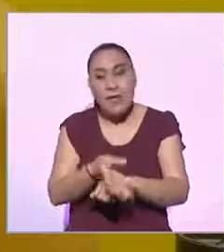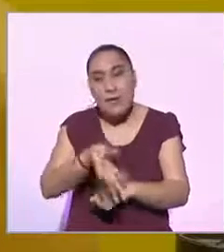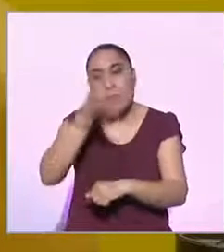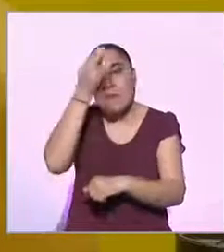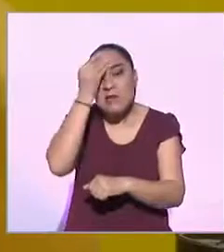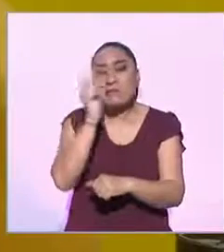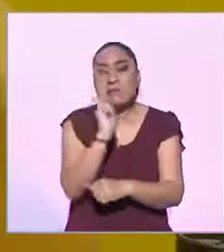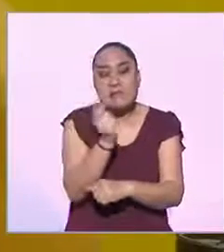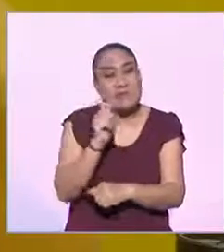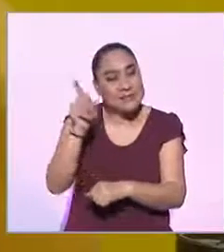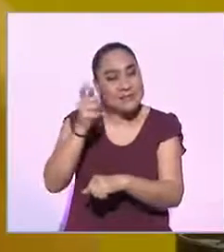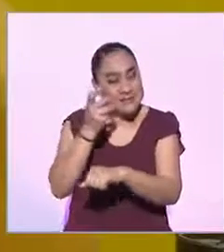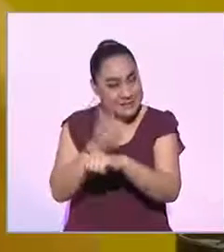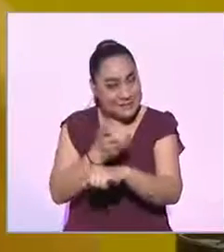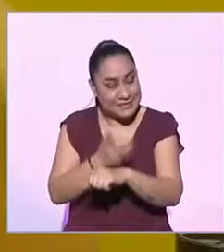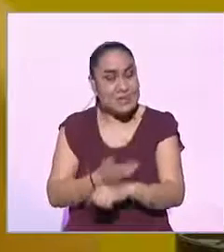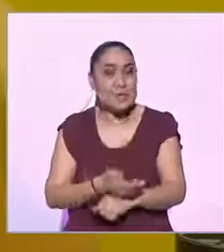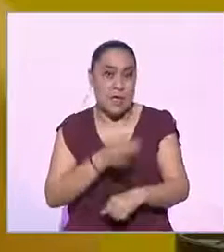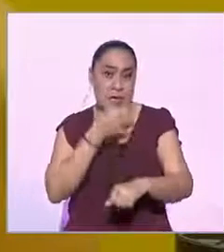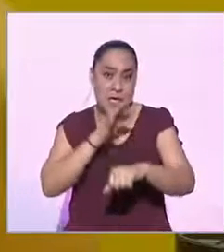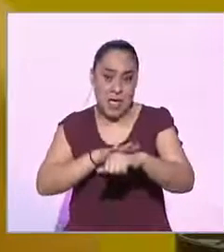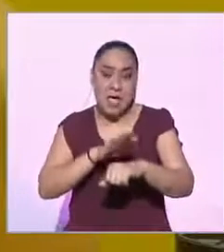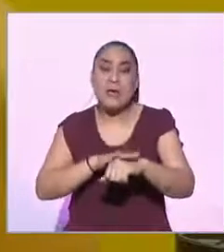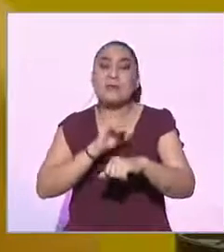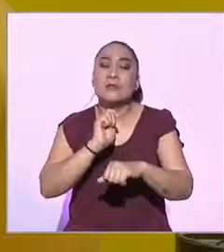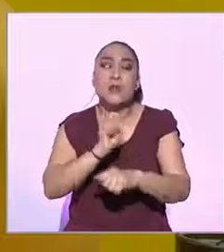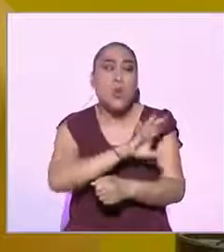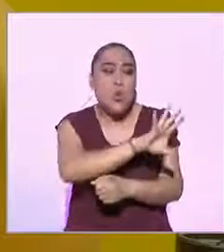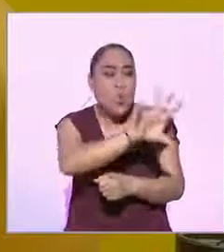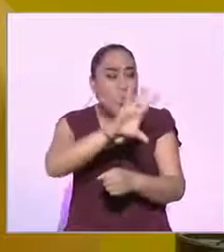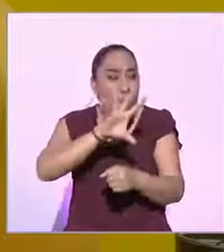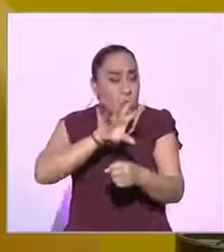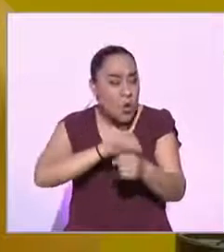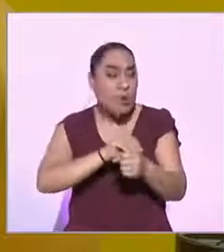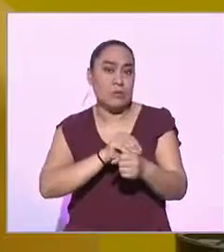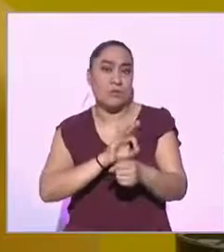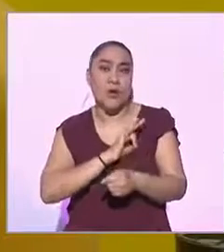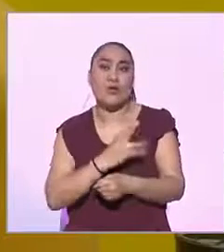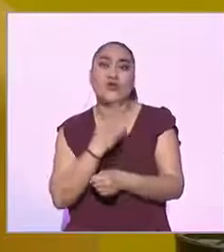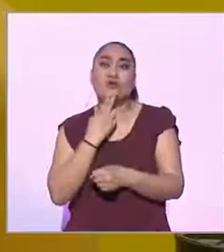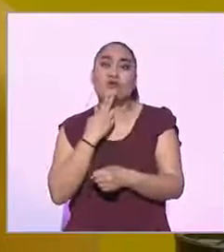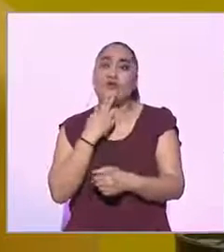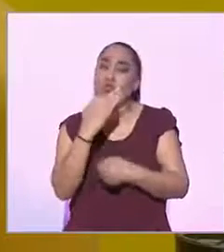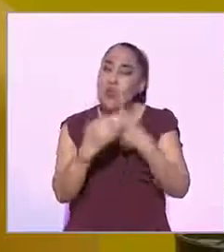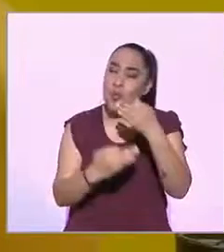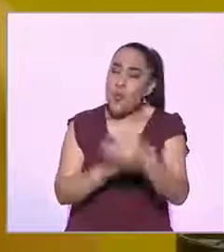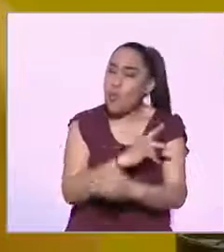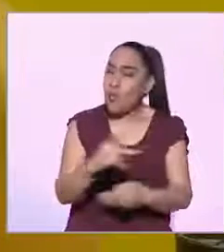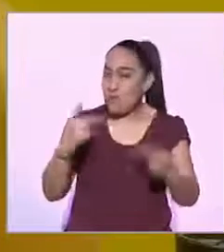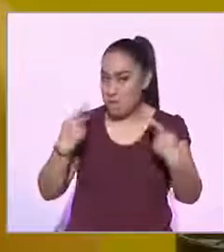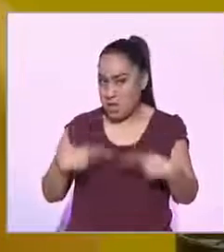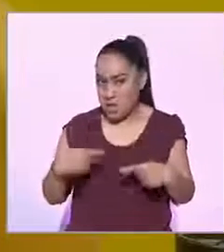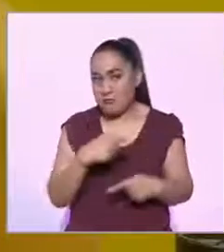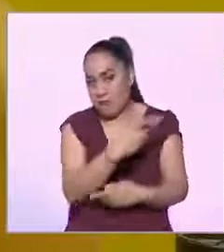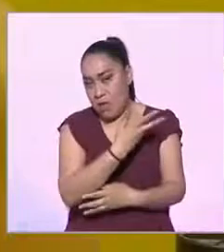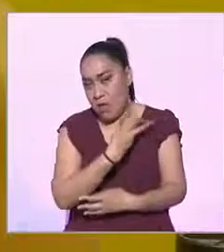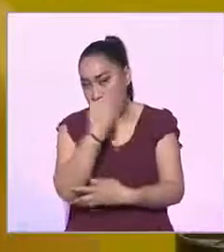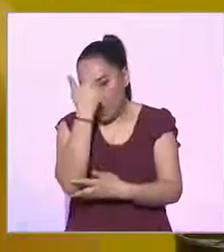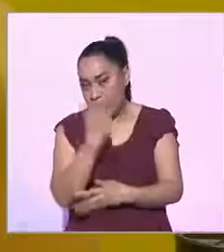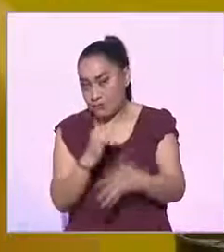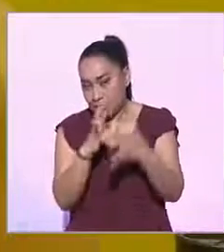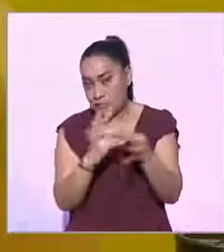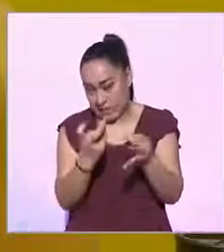allá. Y bueno, recordemos que el diseño universal nos beneficia absolutamente a todas las personas. Qué bueno que lo mencionaste porque es